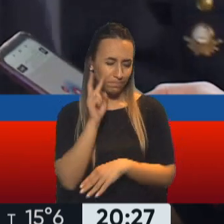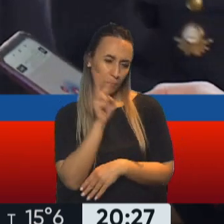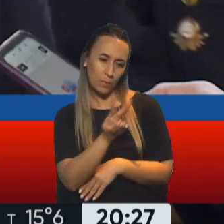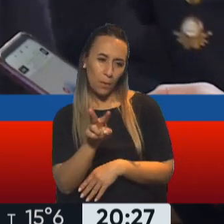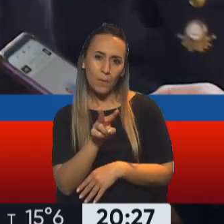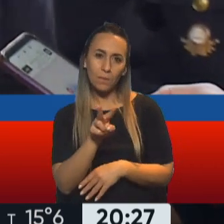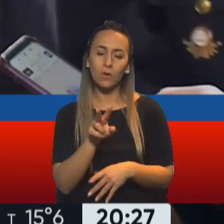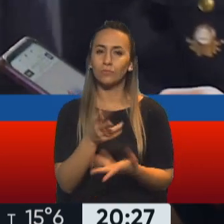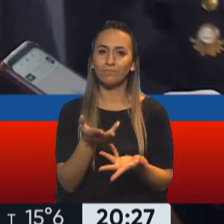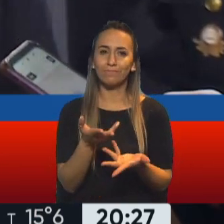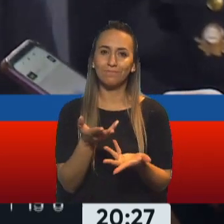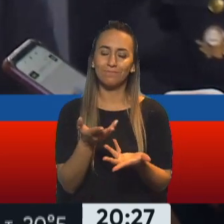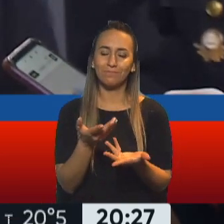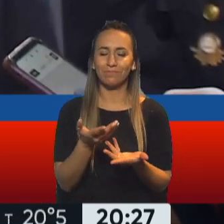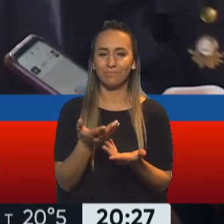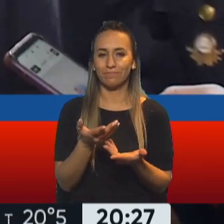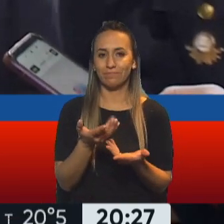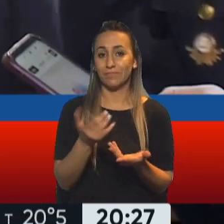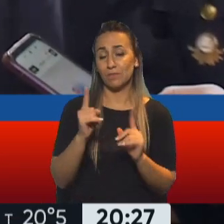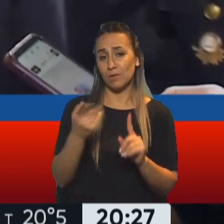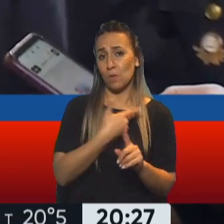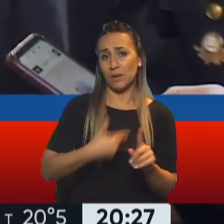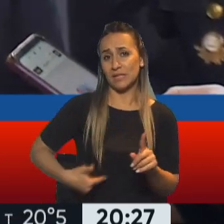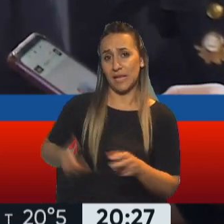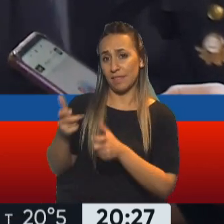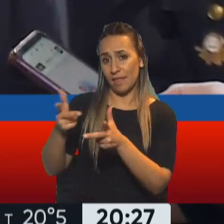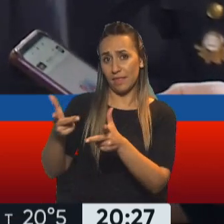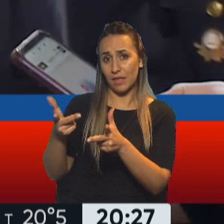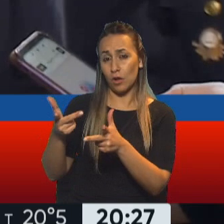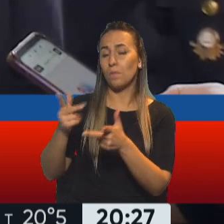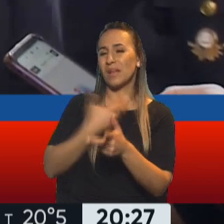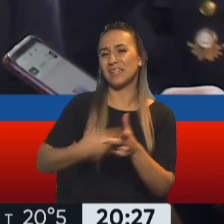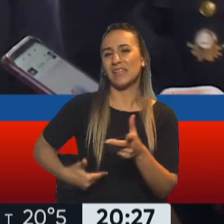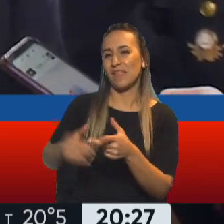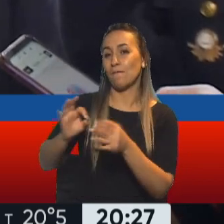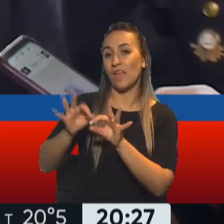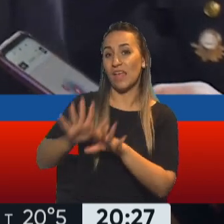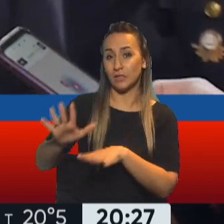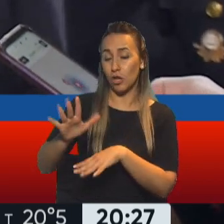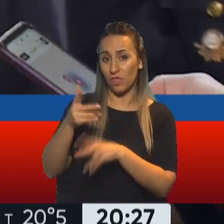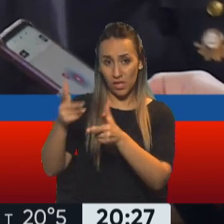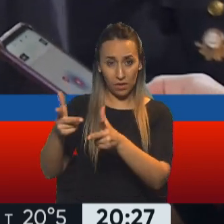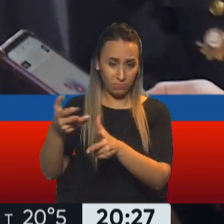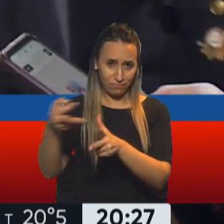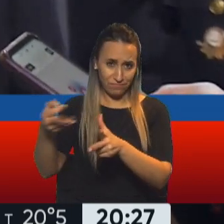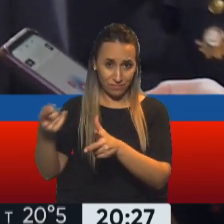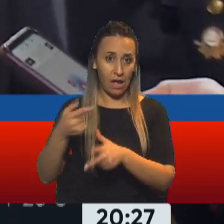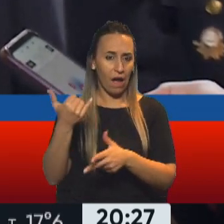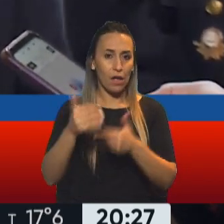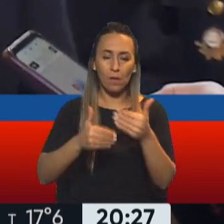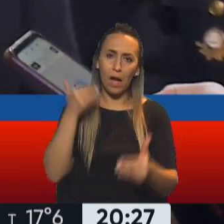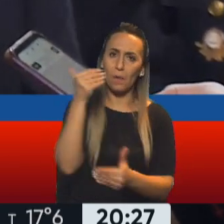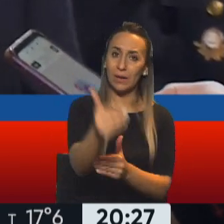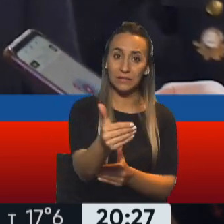se da un paso, como decía el presidente de la federación, cómo se da un paso y se pasa una página